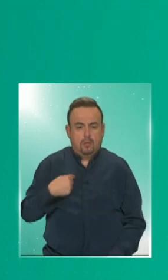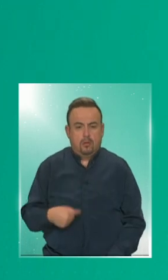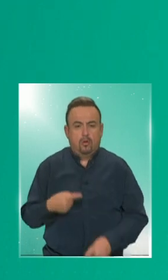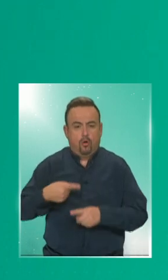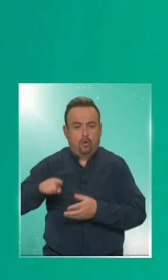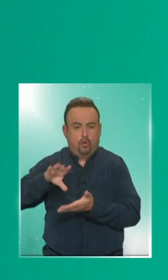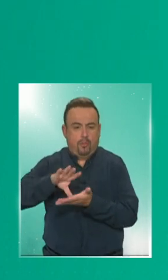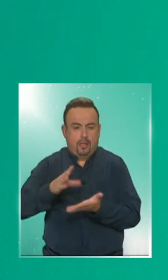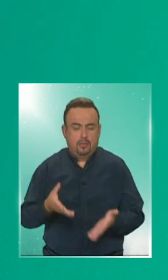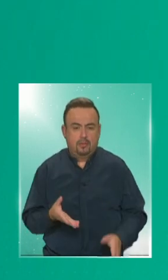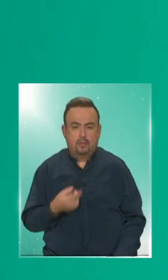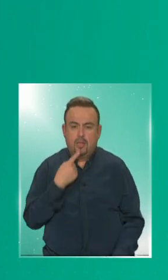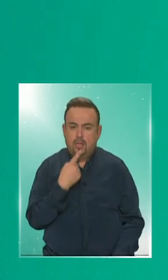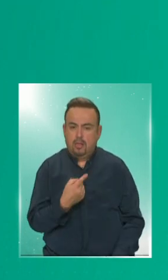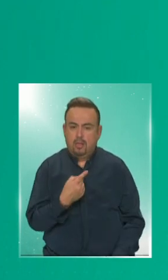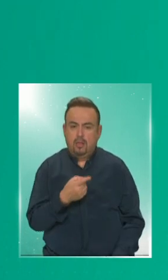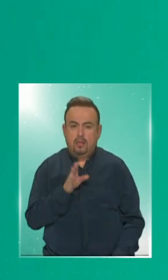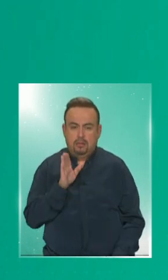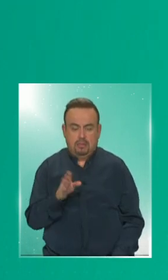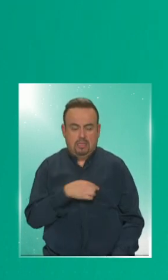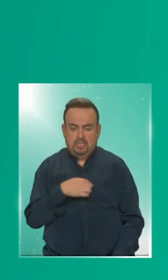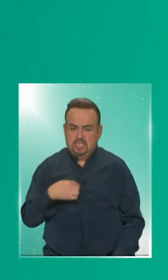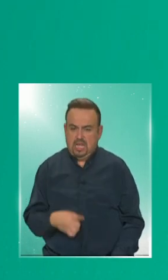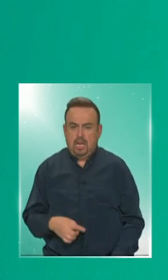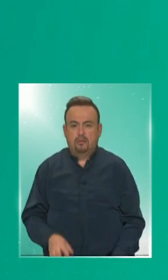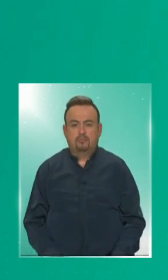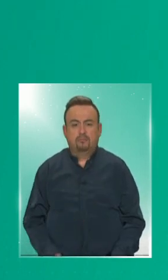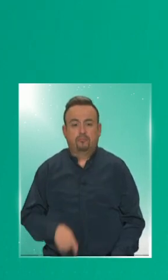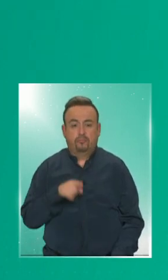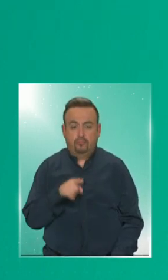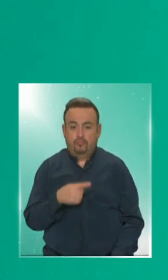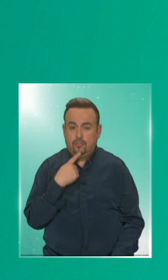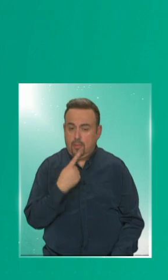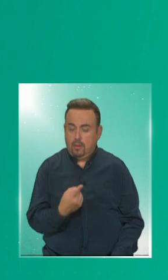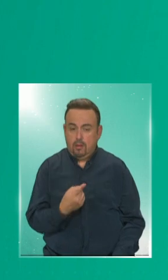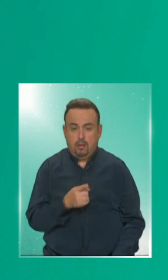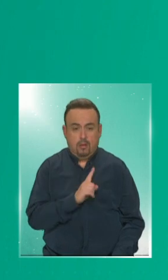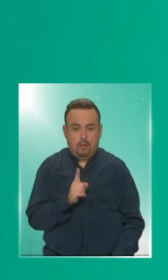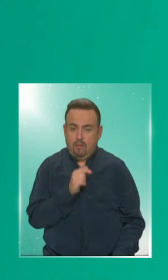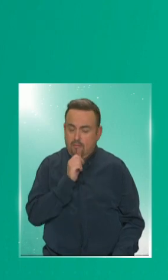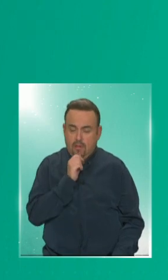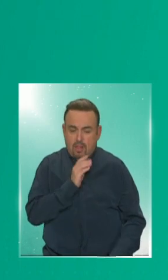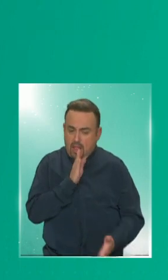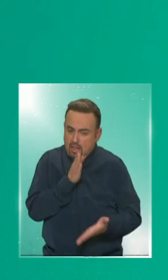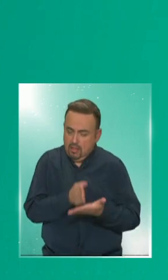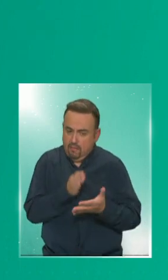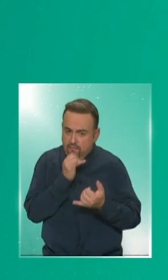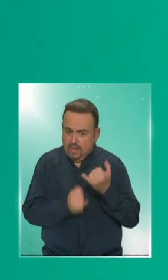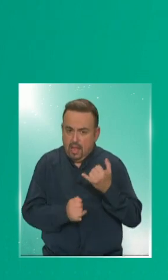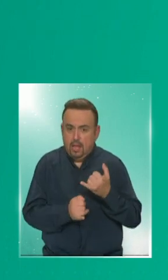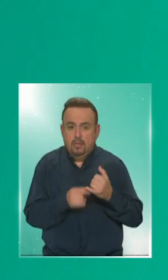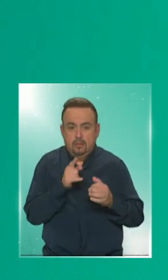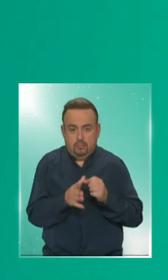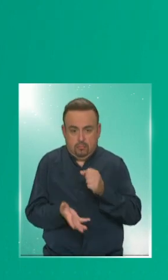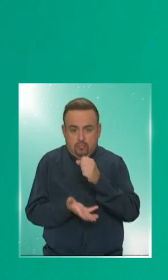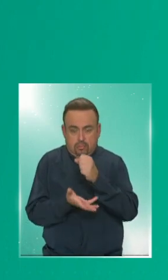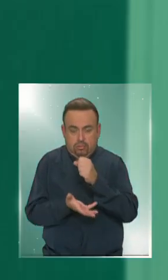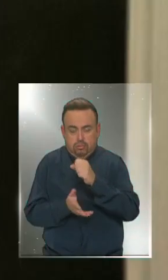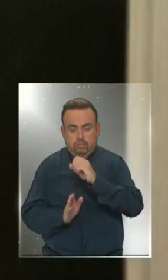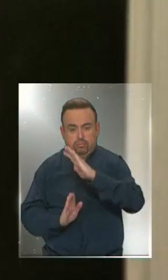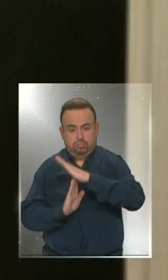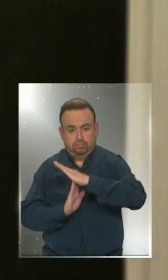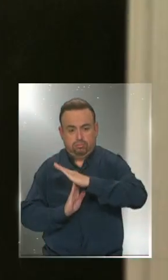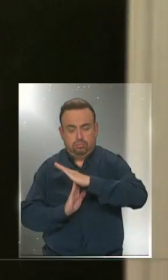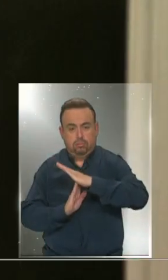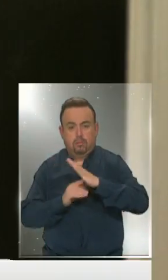otros países citando directamente a china citó acá no se ha tomado una decisión final en los fondos están con